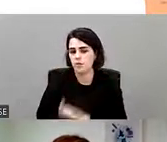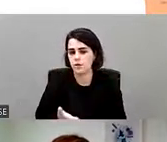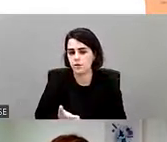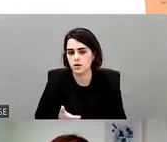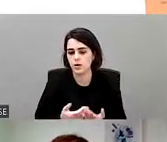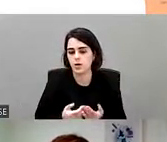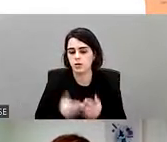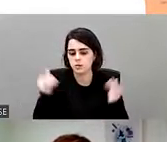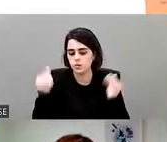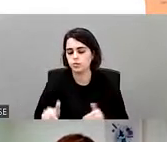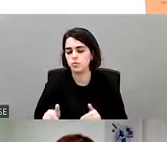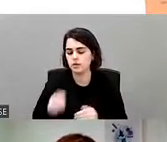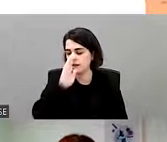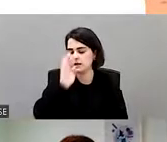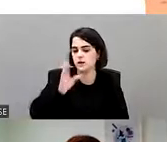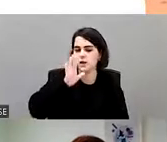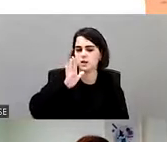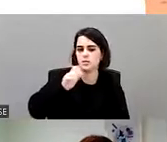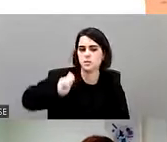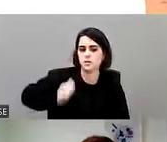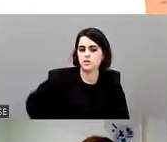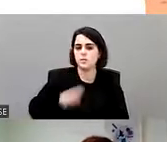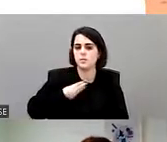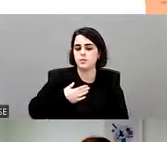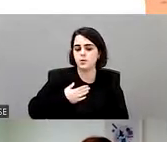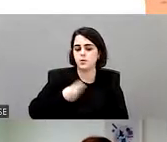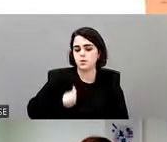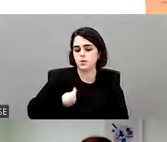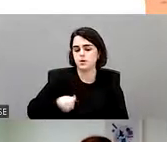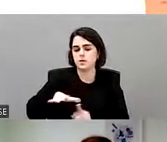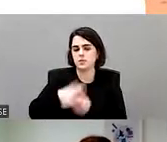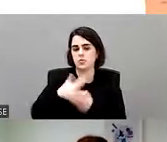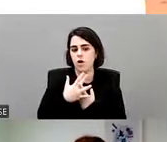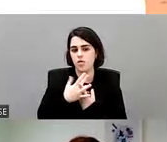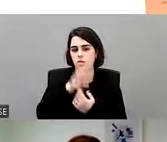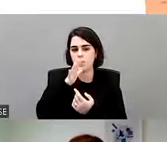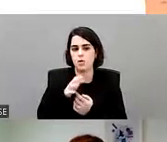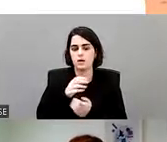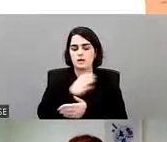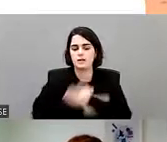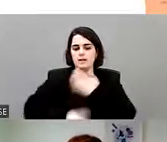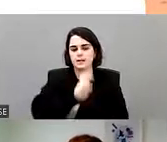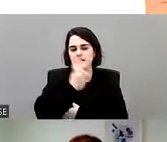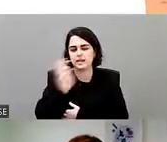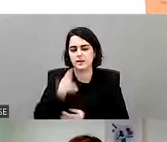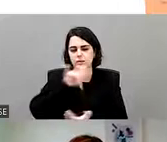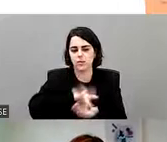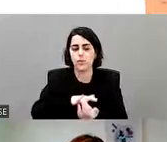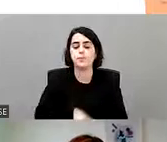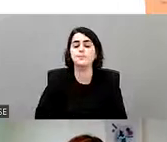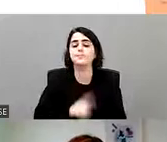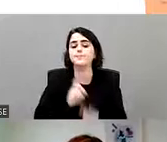directa por parte de profesionales, por lo menos en nuestro caso así fue, teniendo una pluridiscapacidad. Luego,